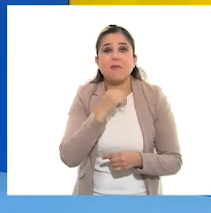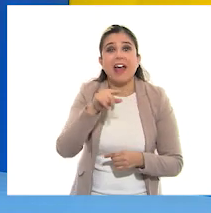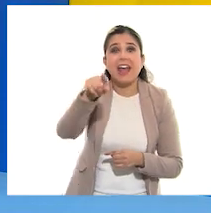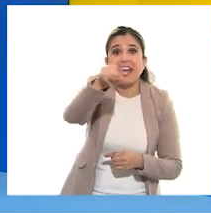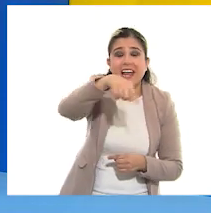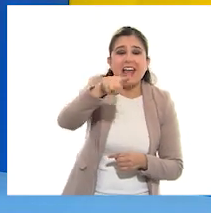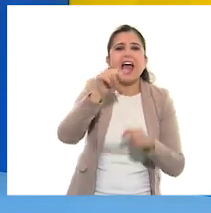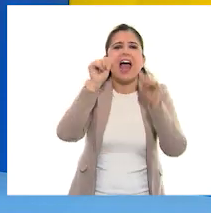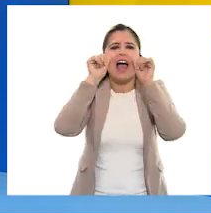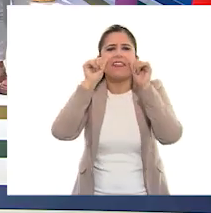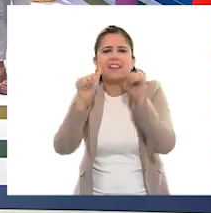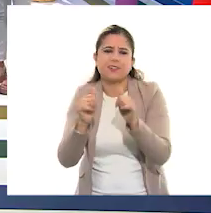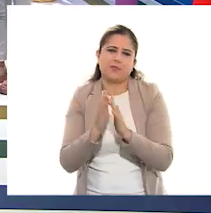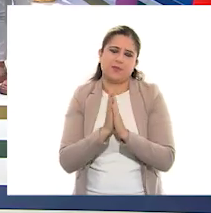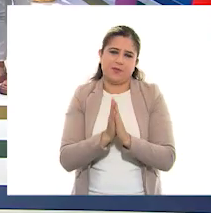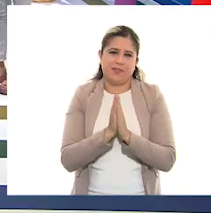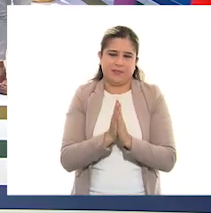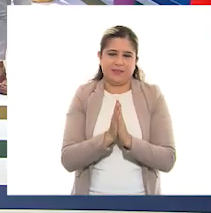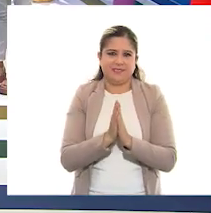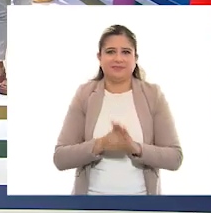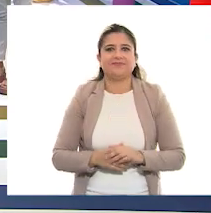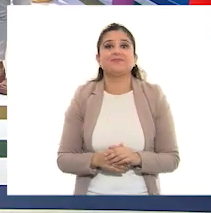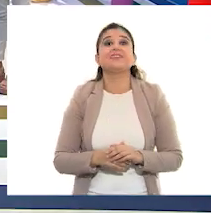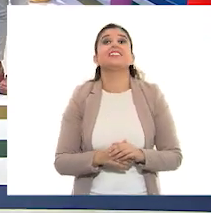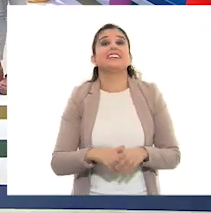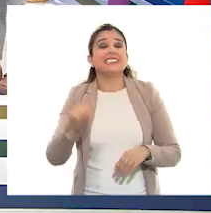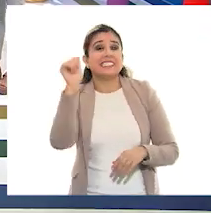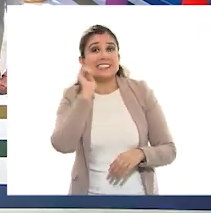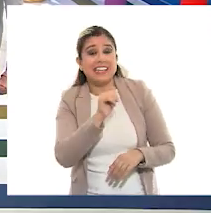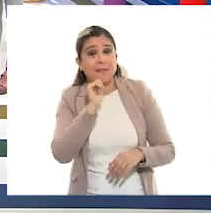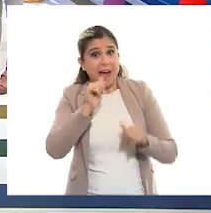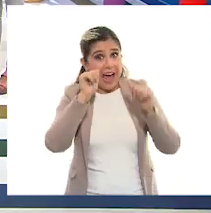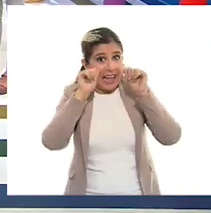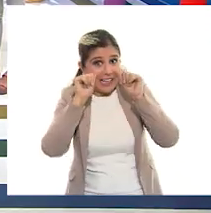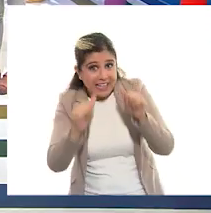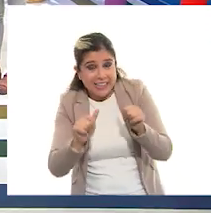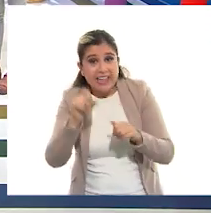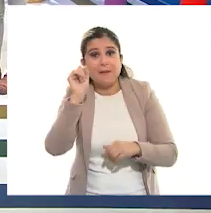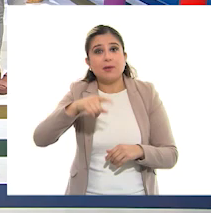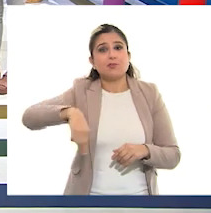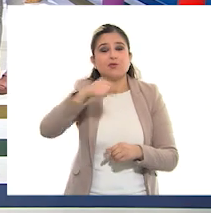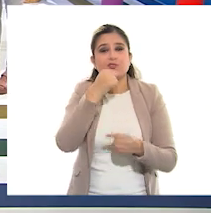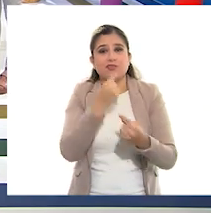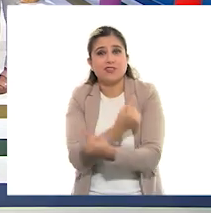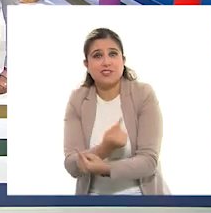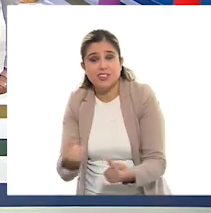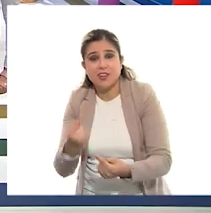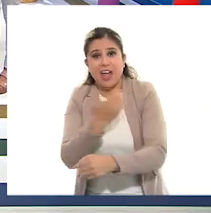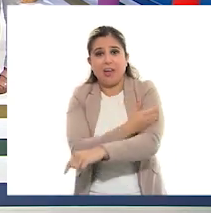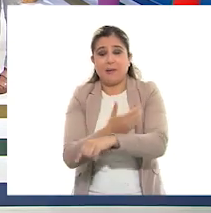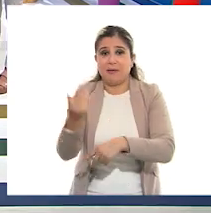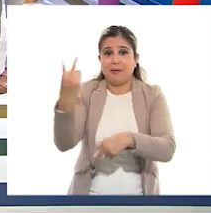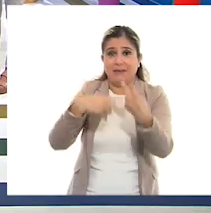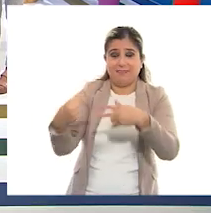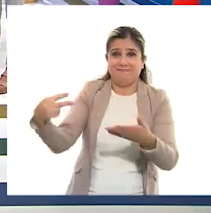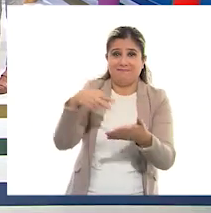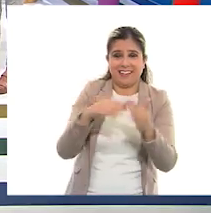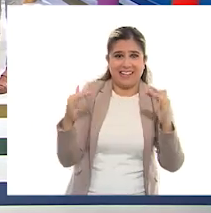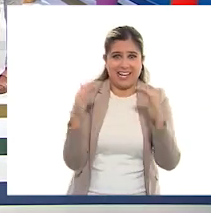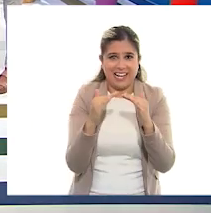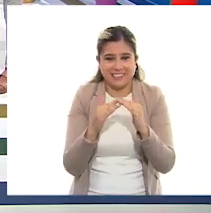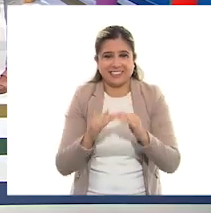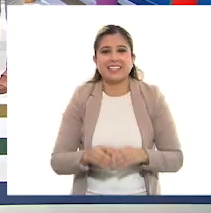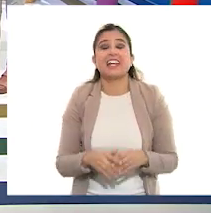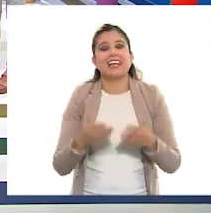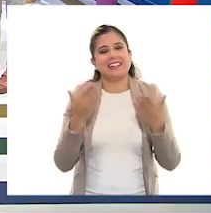que presten mucha atención. Sí, siempre atenta y también como nuestras niñas y niños que nos acompañan desde casa. Muy bien,